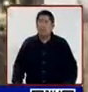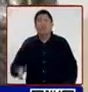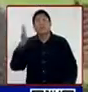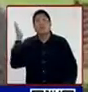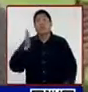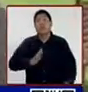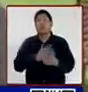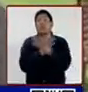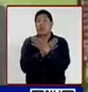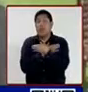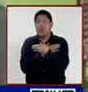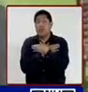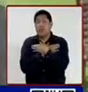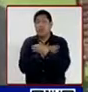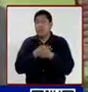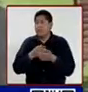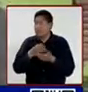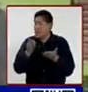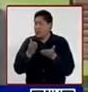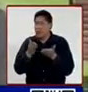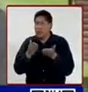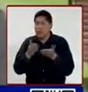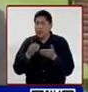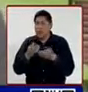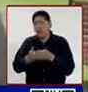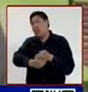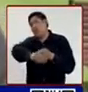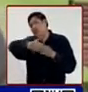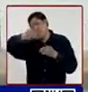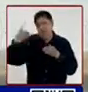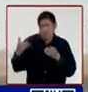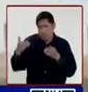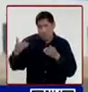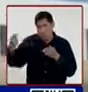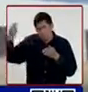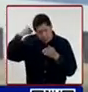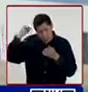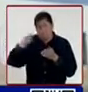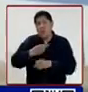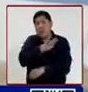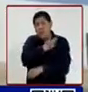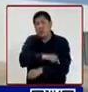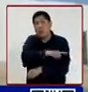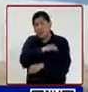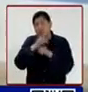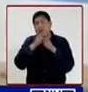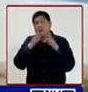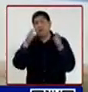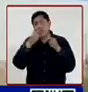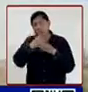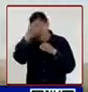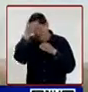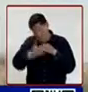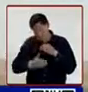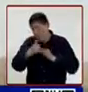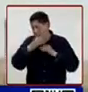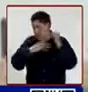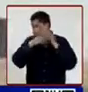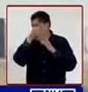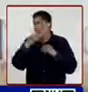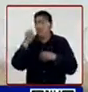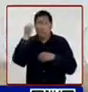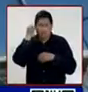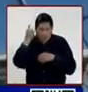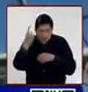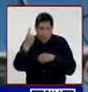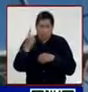Este cementerio está ubicado justo a la espalda del hospital de tercer nivel que se está terminando de construir, y tengo